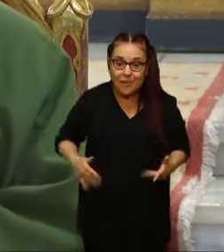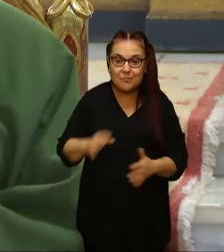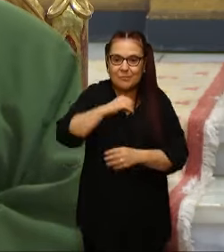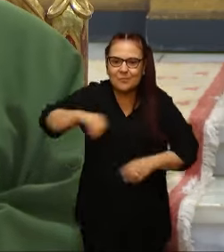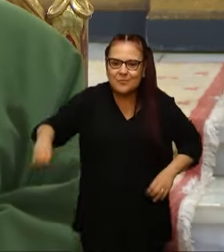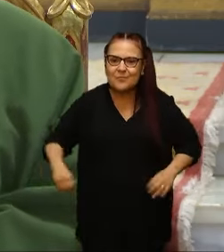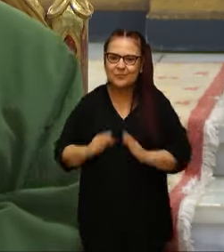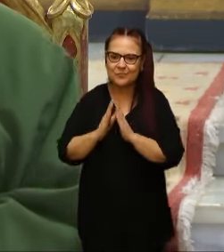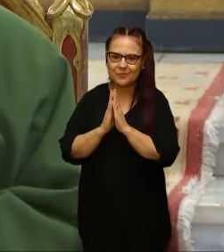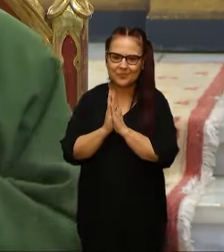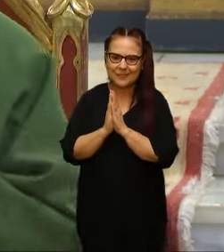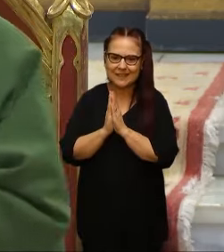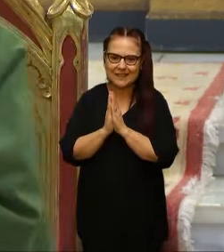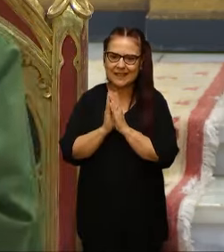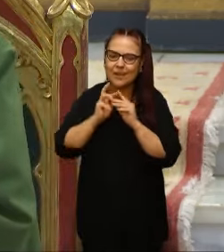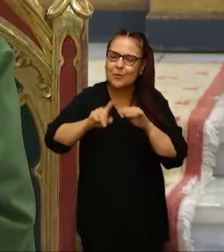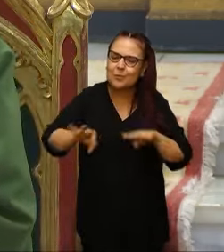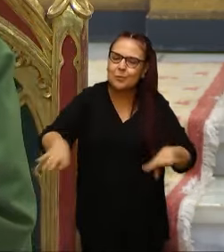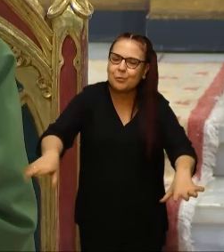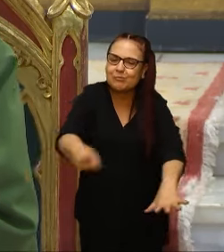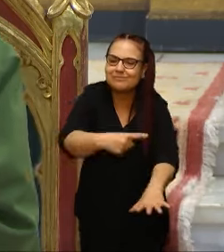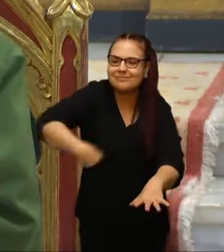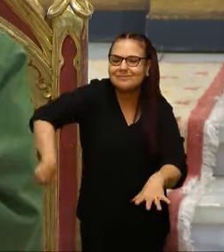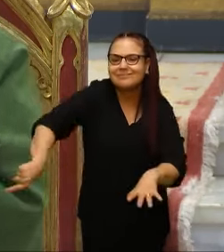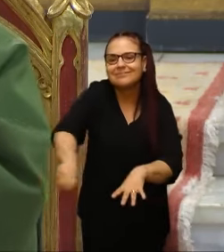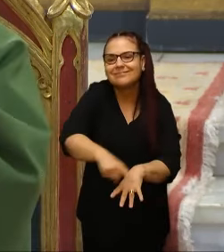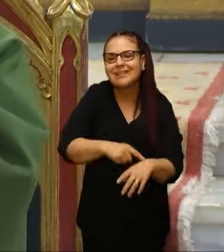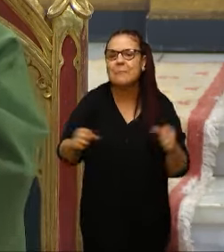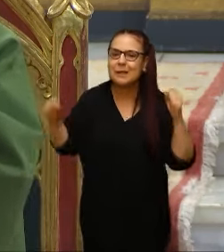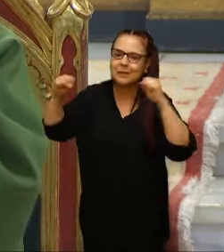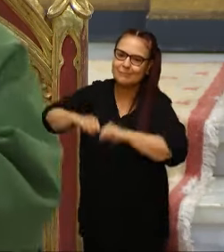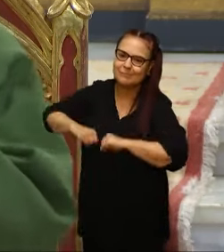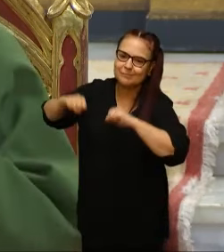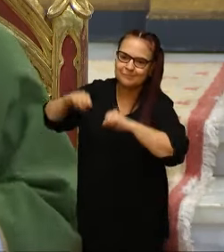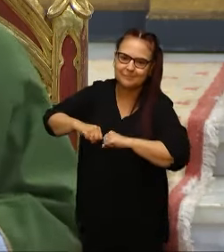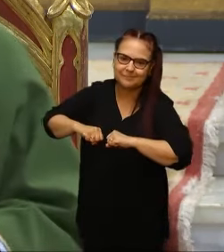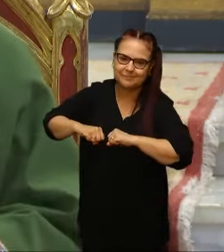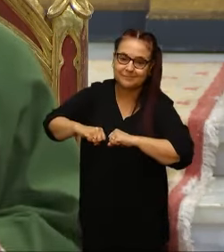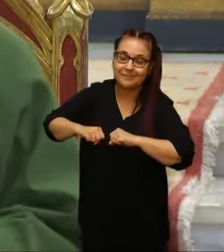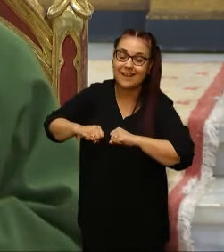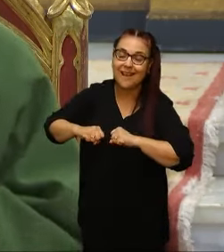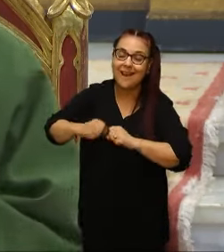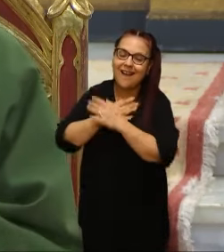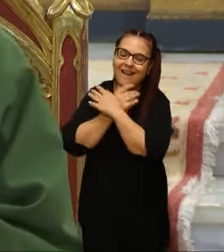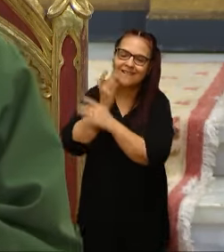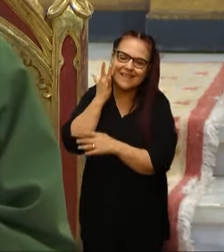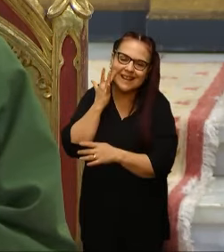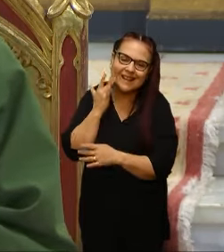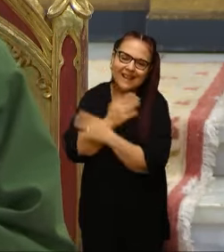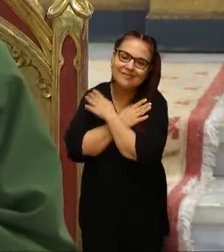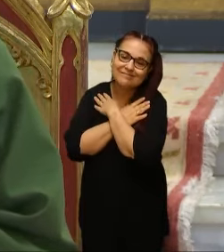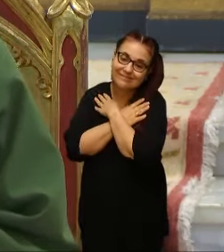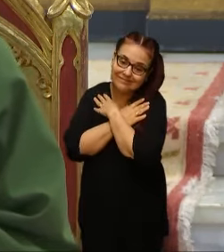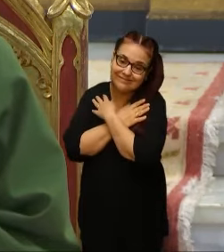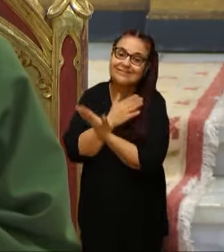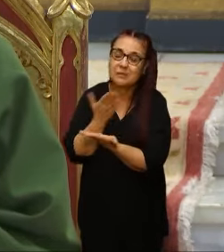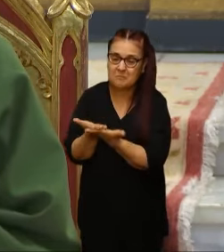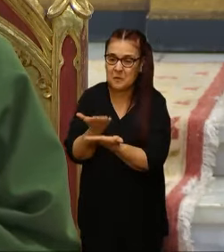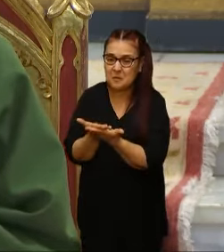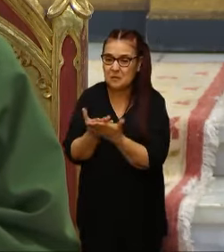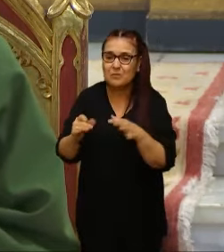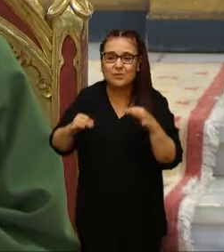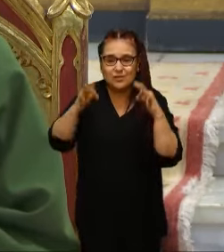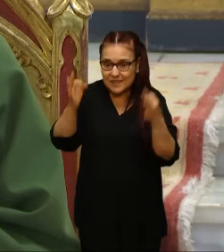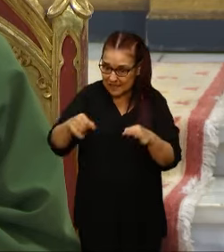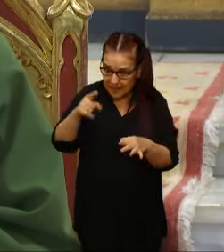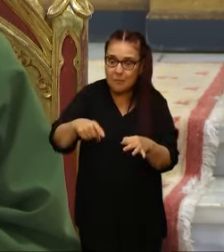Hijo y Espíritu Santo, descienda sobre vosotros. A la Virgen le pedimos que estemos siempre en